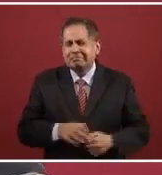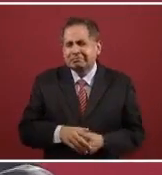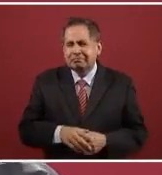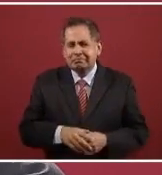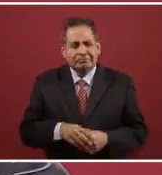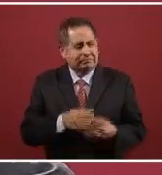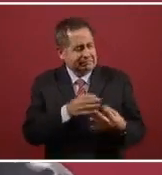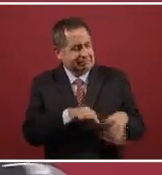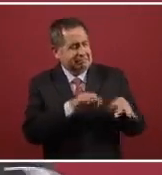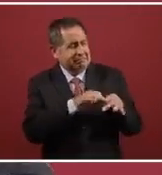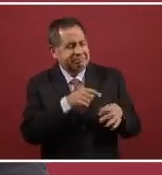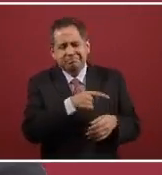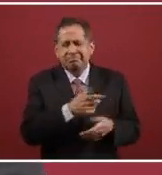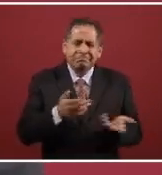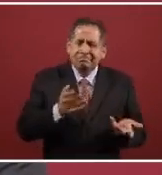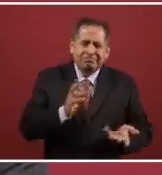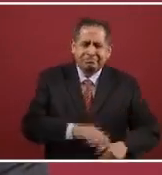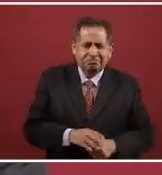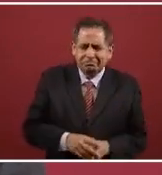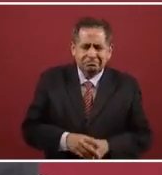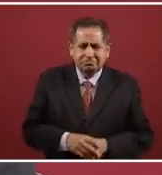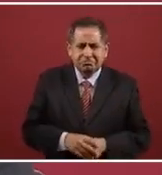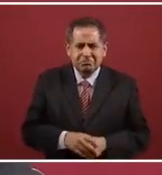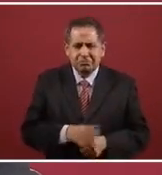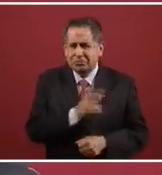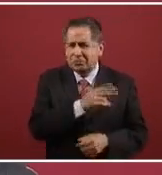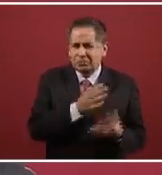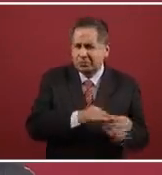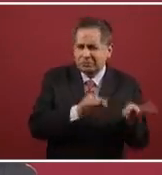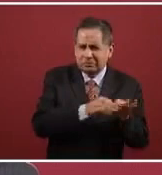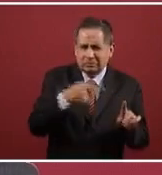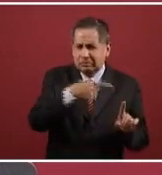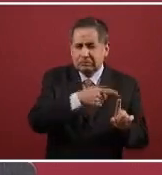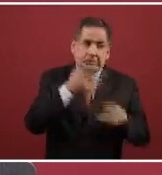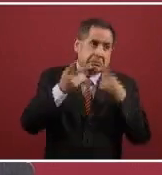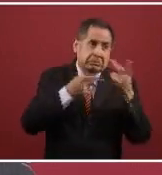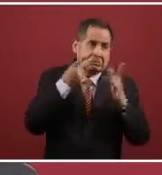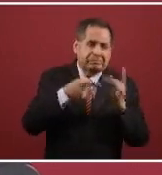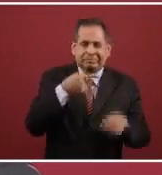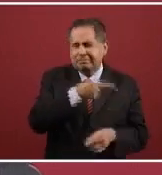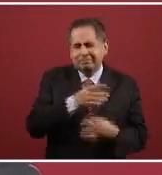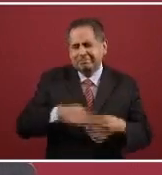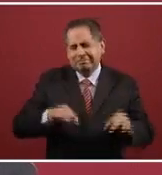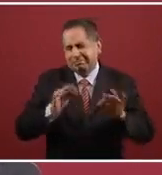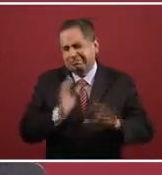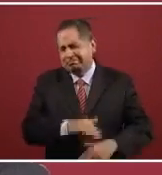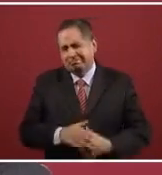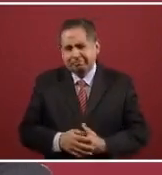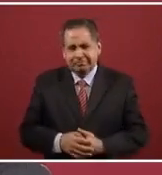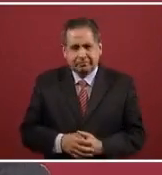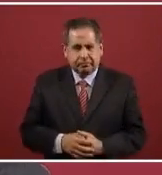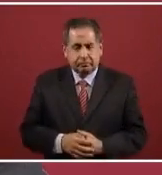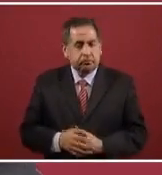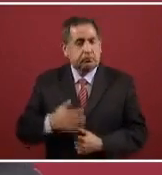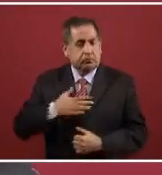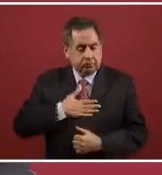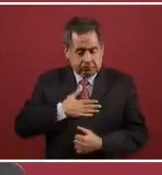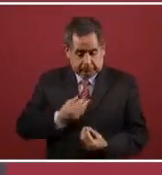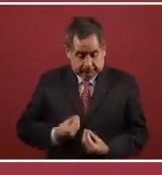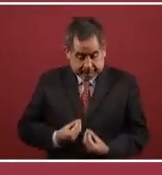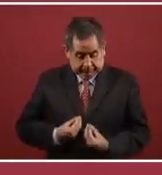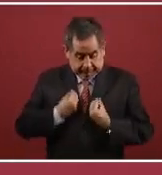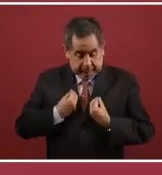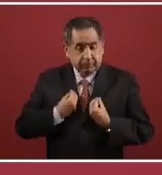dándole importancia a lo que no es fundamental. O sea, yo mientras viva